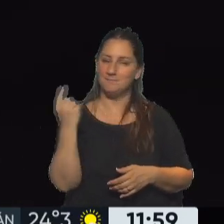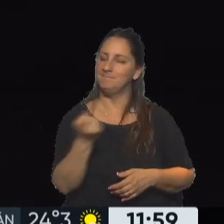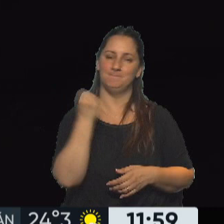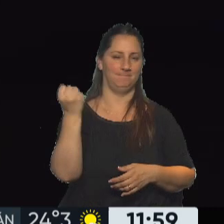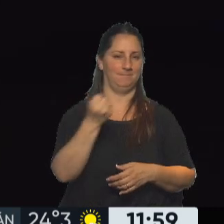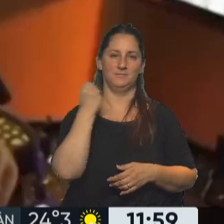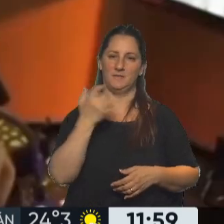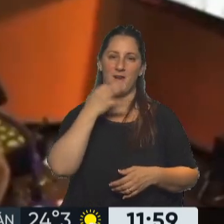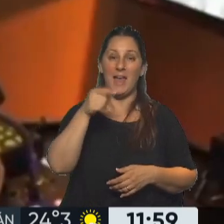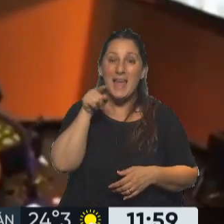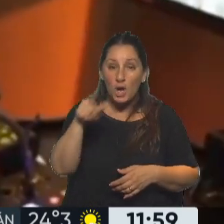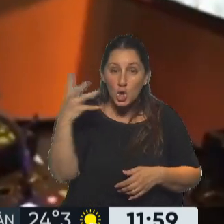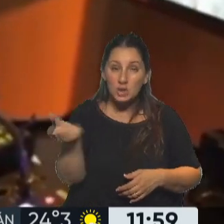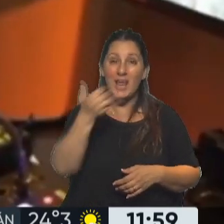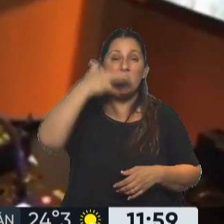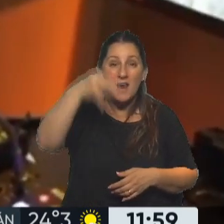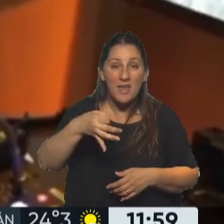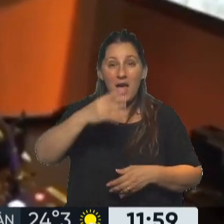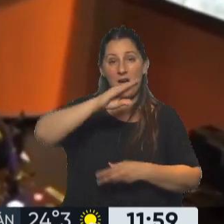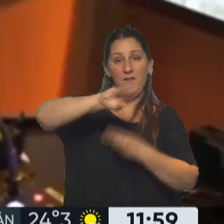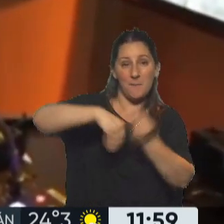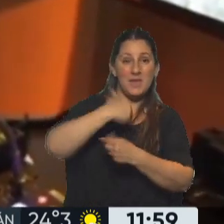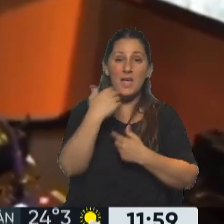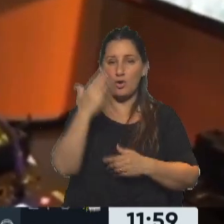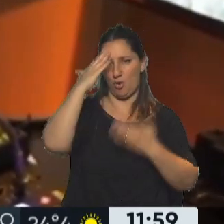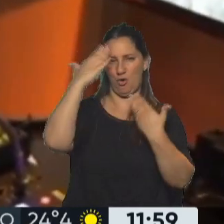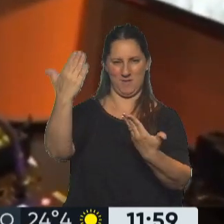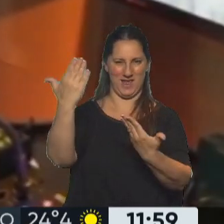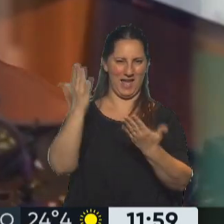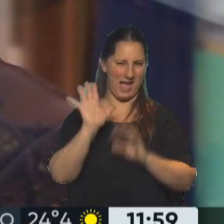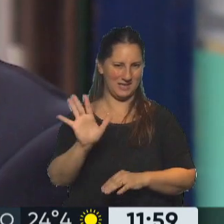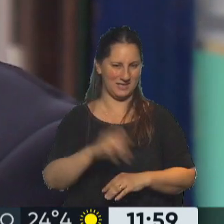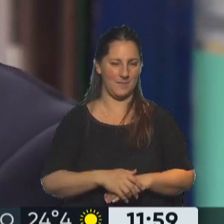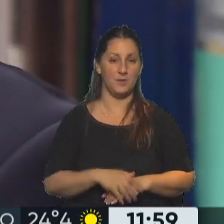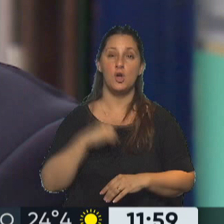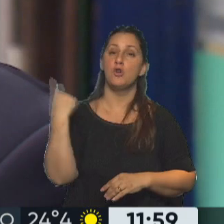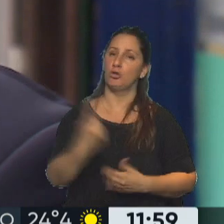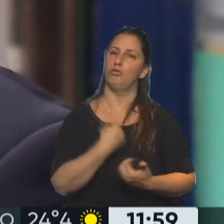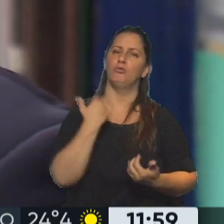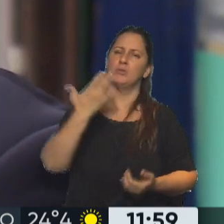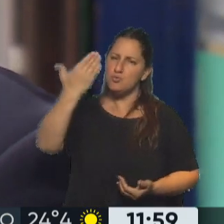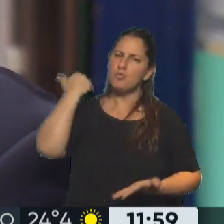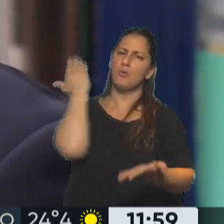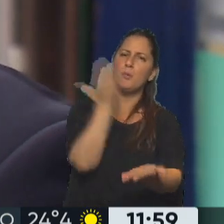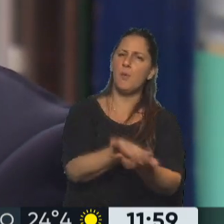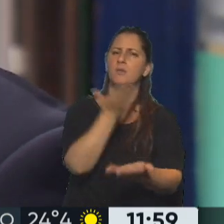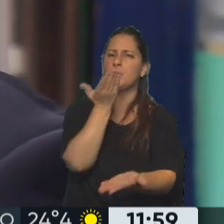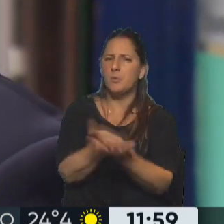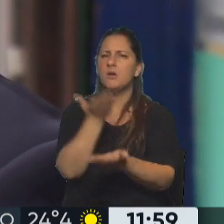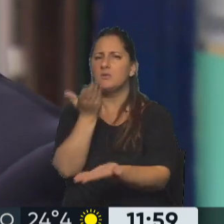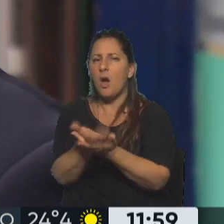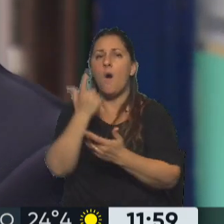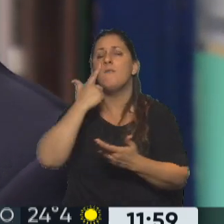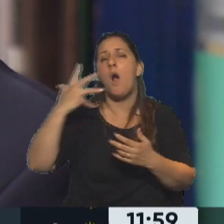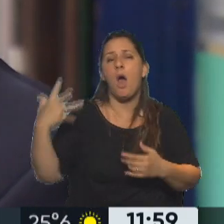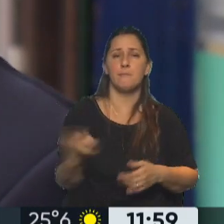y que es el mejor homenaje que le podemos hacer a nuestros hijos. Y nosotros venimos proponiendo ya hace mucho, ojalá se pueda